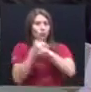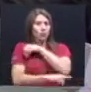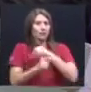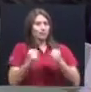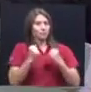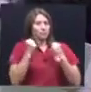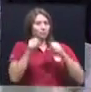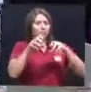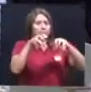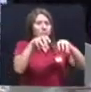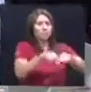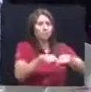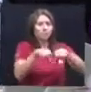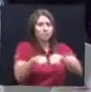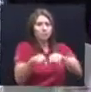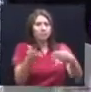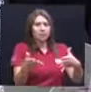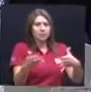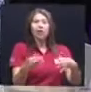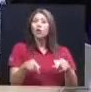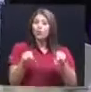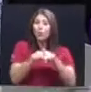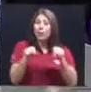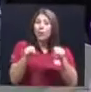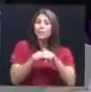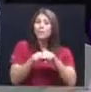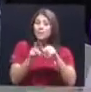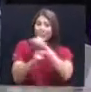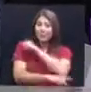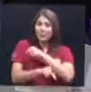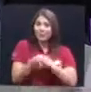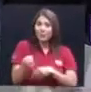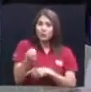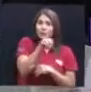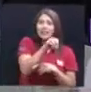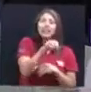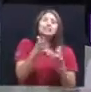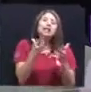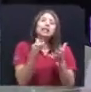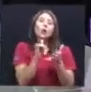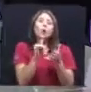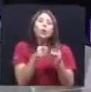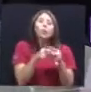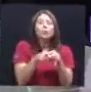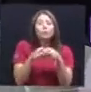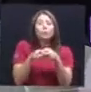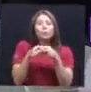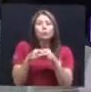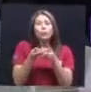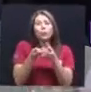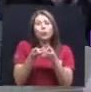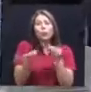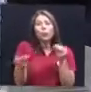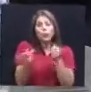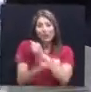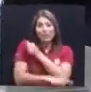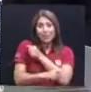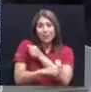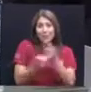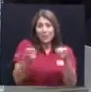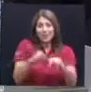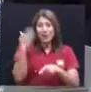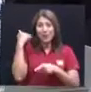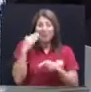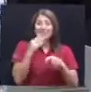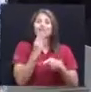parte no y de occidente de resarcir lo que había pasado con el pueblo judío durante el holocausto Entonces era una forma como